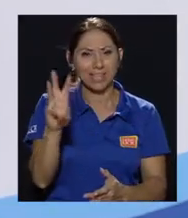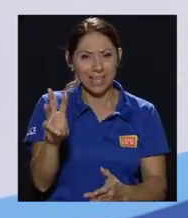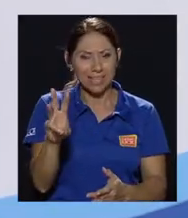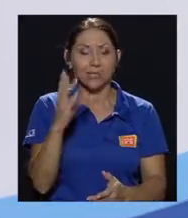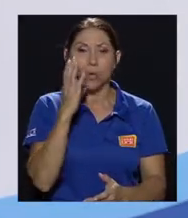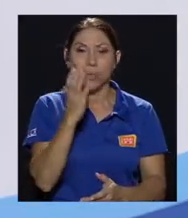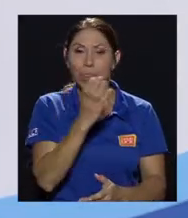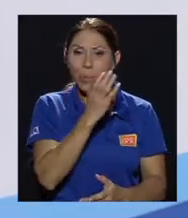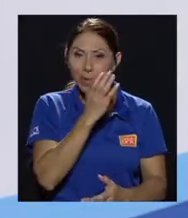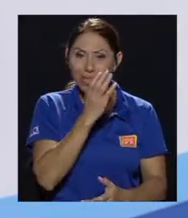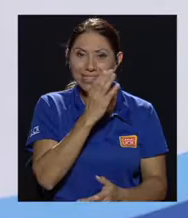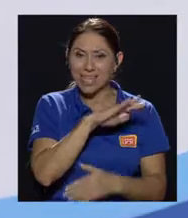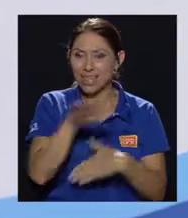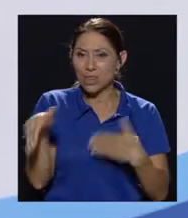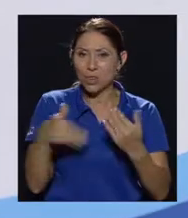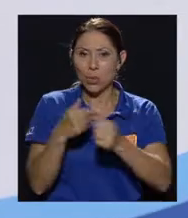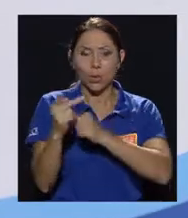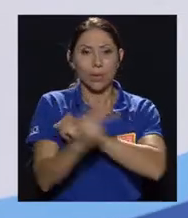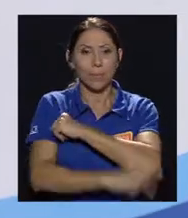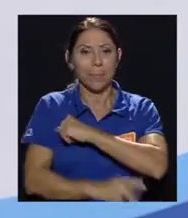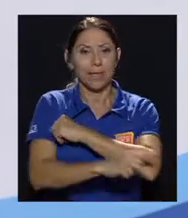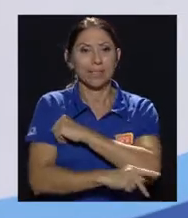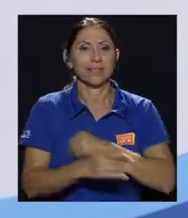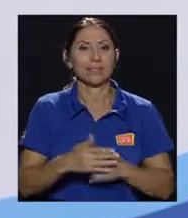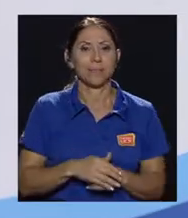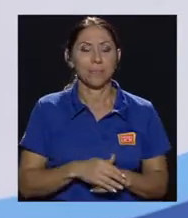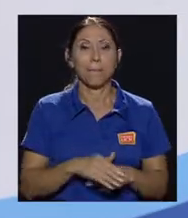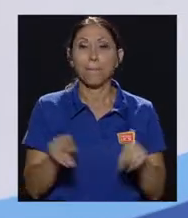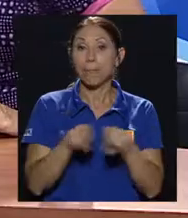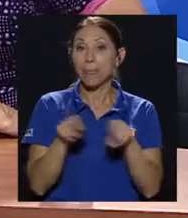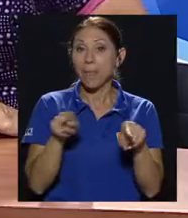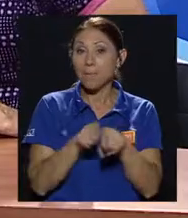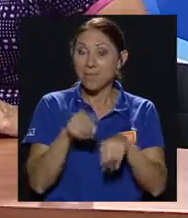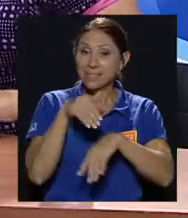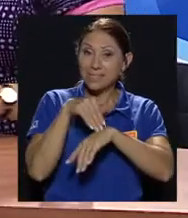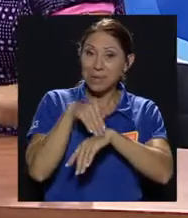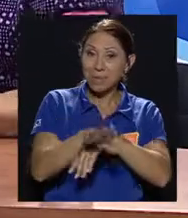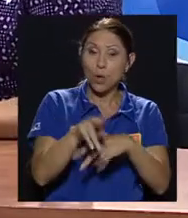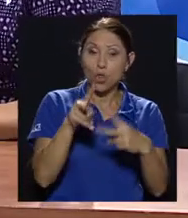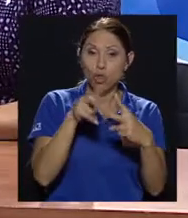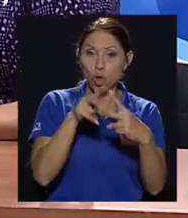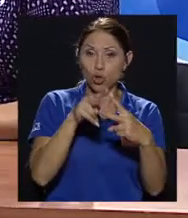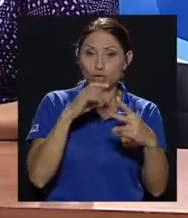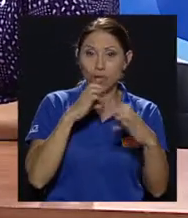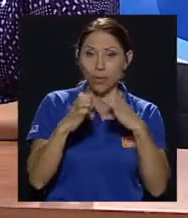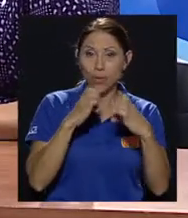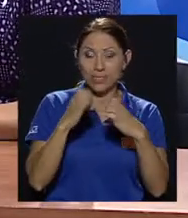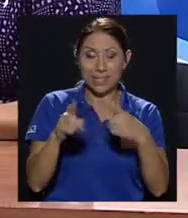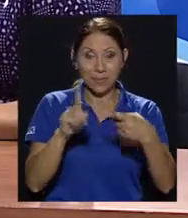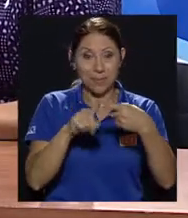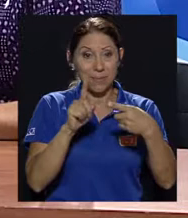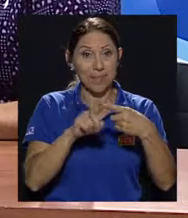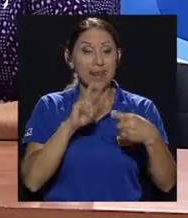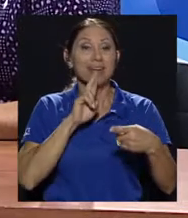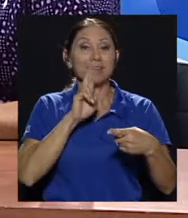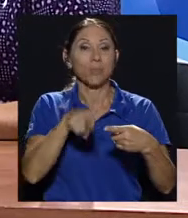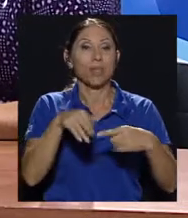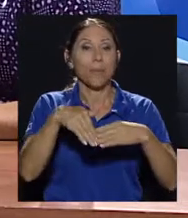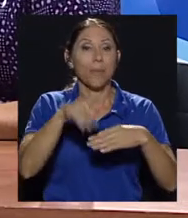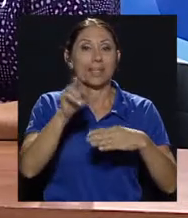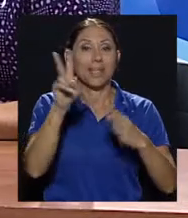4,856 comedores en todo el país. Se envió una encuesta, dos encuestas. La primera fue respondida por más de